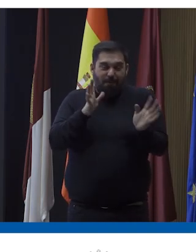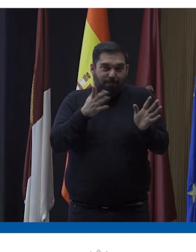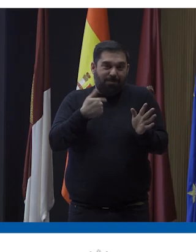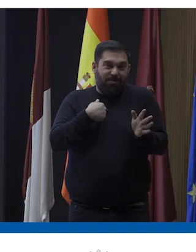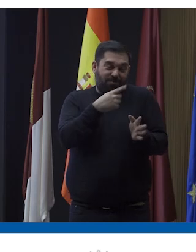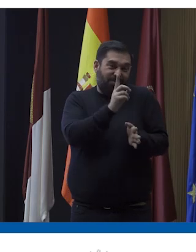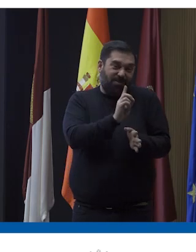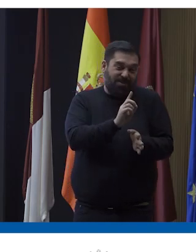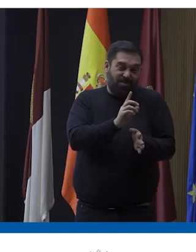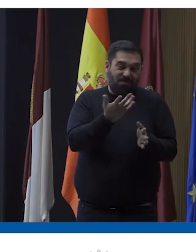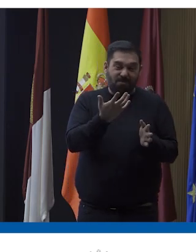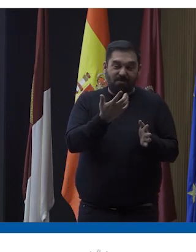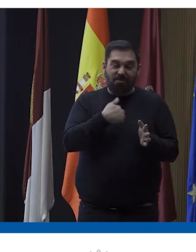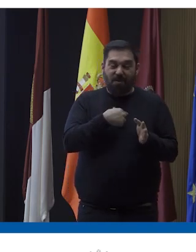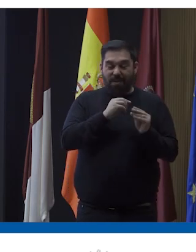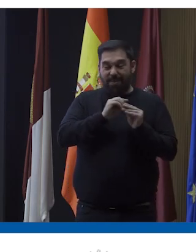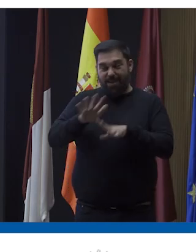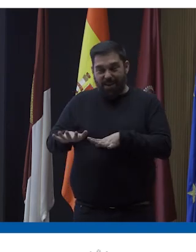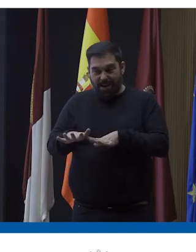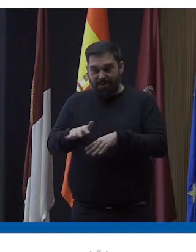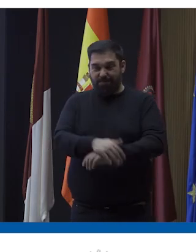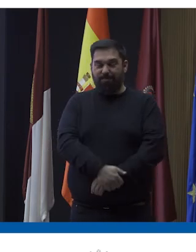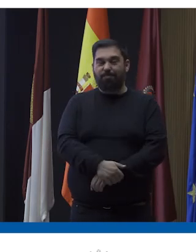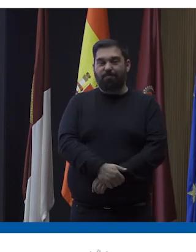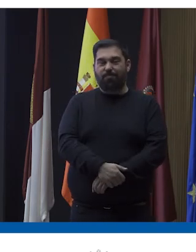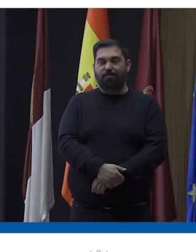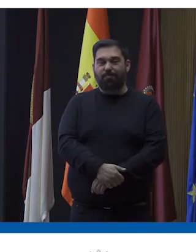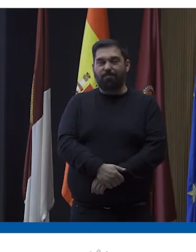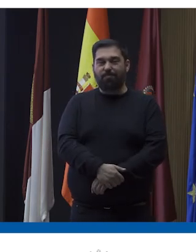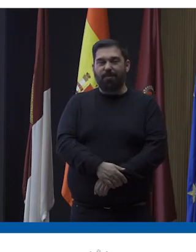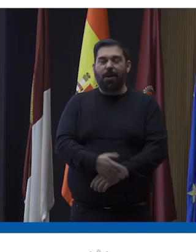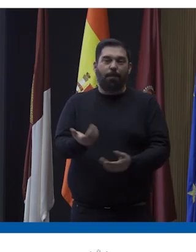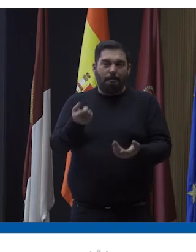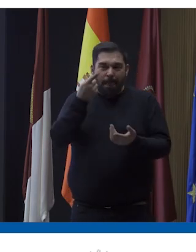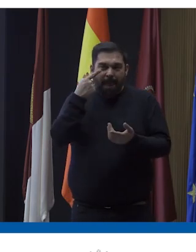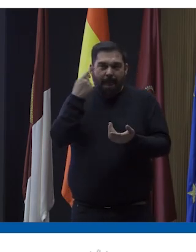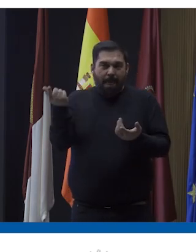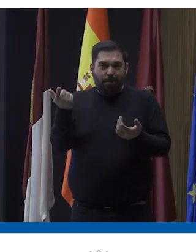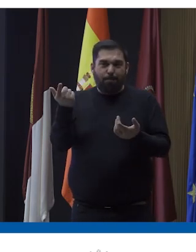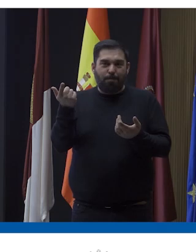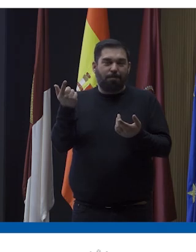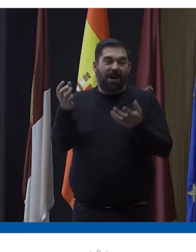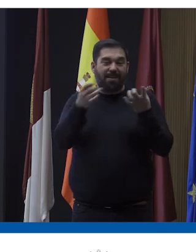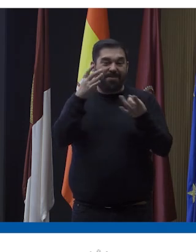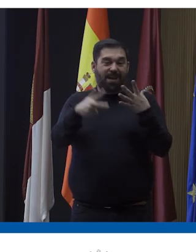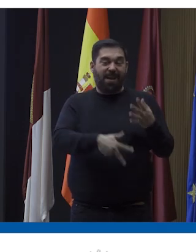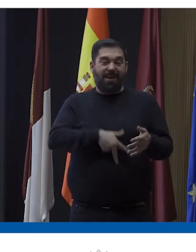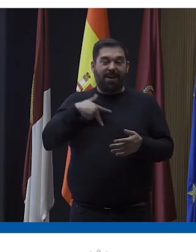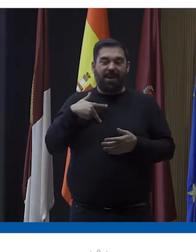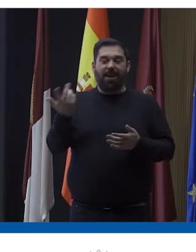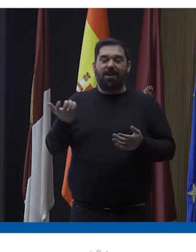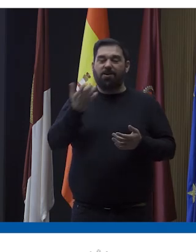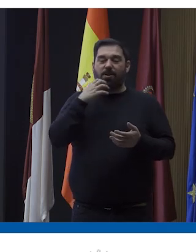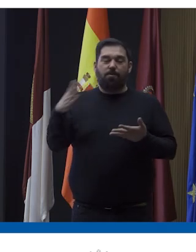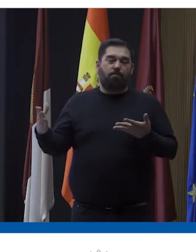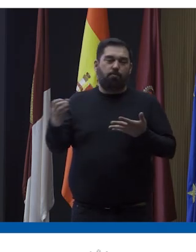Hacerlo para nada es tontería. No, pero bueno, a ver, si el ejercicio es global, porque si solamente hace abdominales, mal, pues se hace un poquito